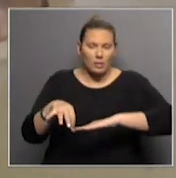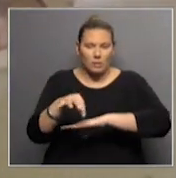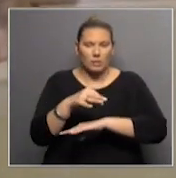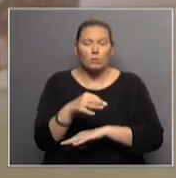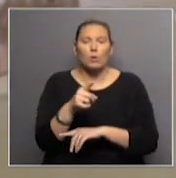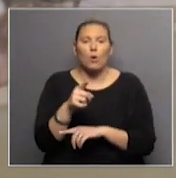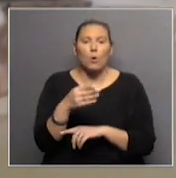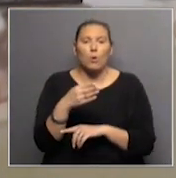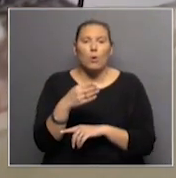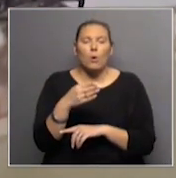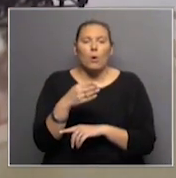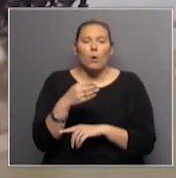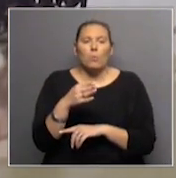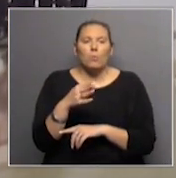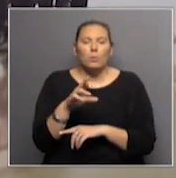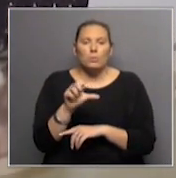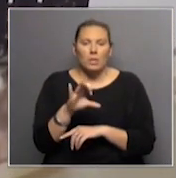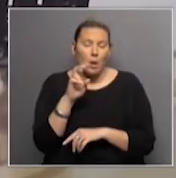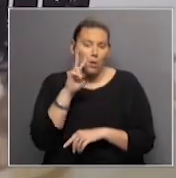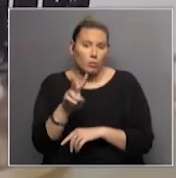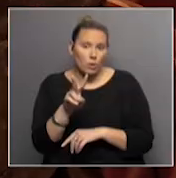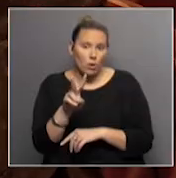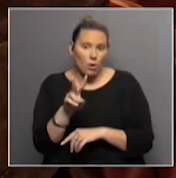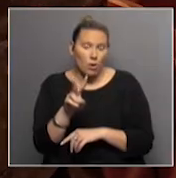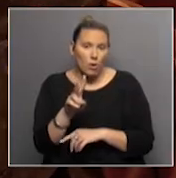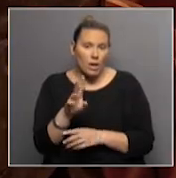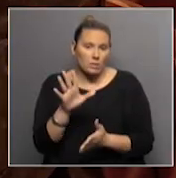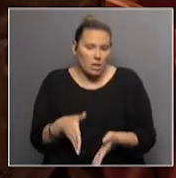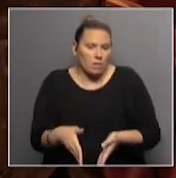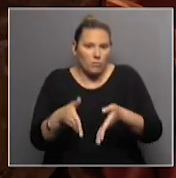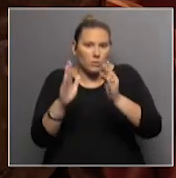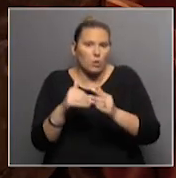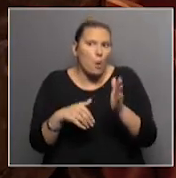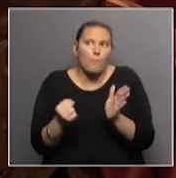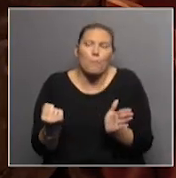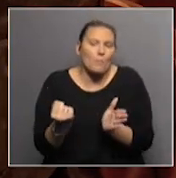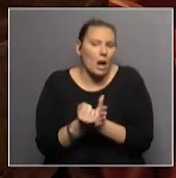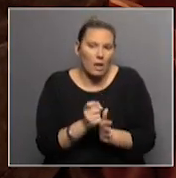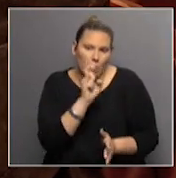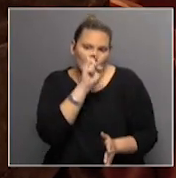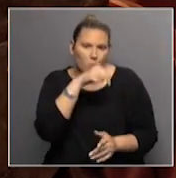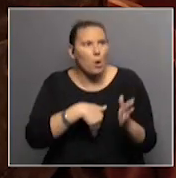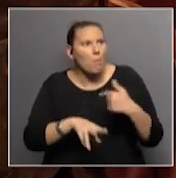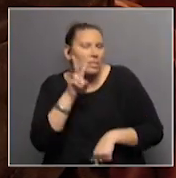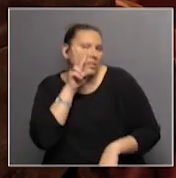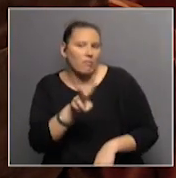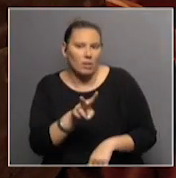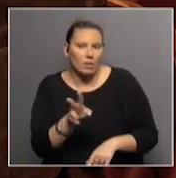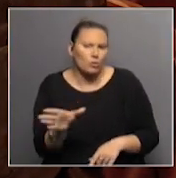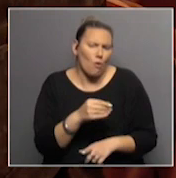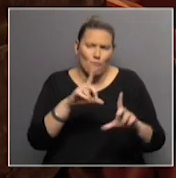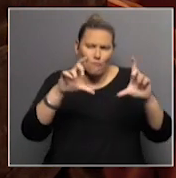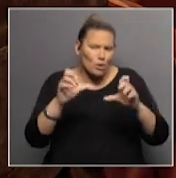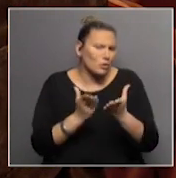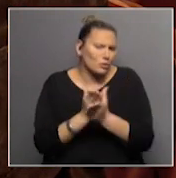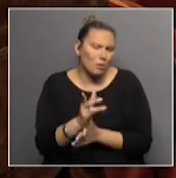Corbusier, cuando lo vio, porque aparte Palacio Salvo es un ícono de la ciudad, es uno de los edificios emblemáticos más visibles, o sea, en todas las fotos